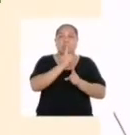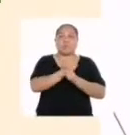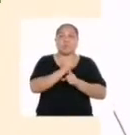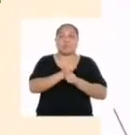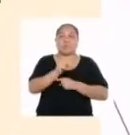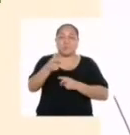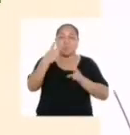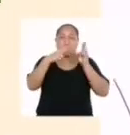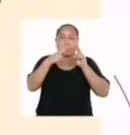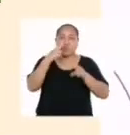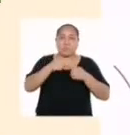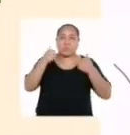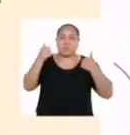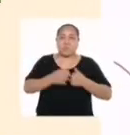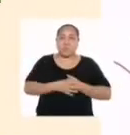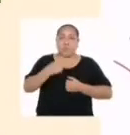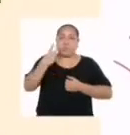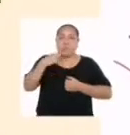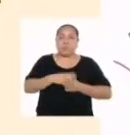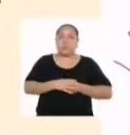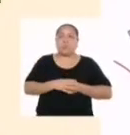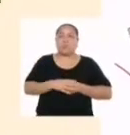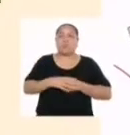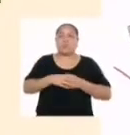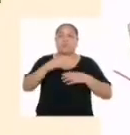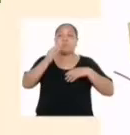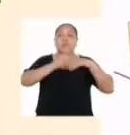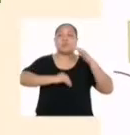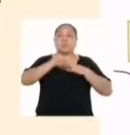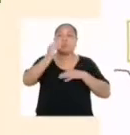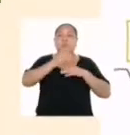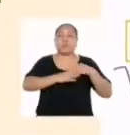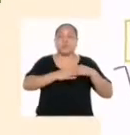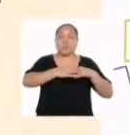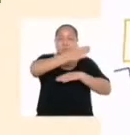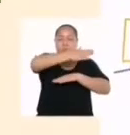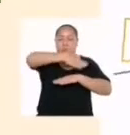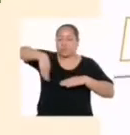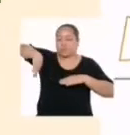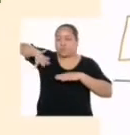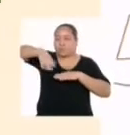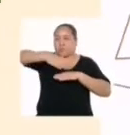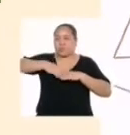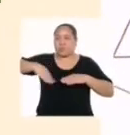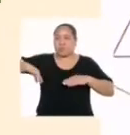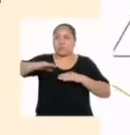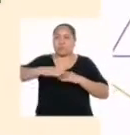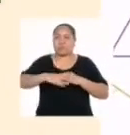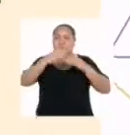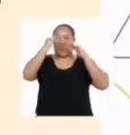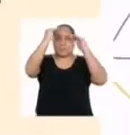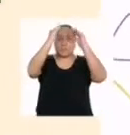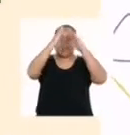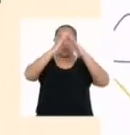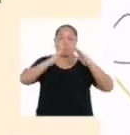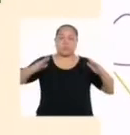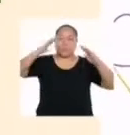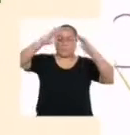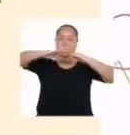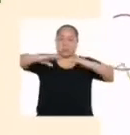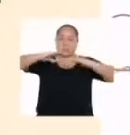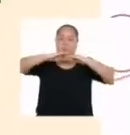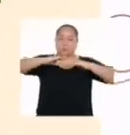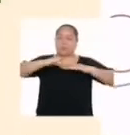Correcto. Y si te fijas bien, te darás cuenta que se construyen de manera transversal a la ladera de los cerros. ¿Y con